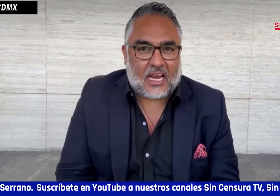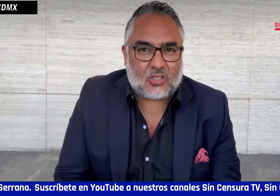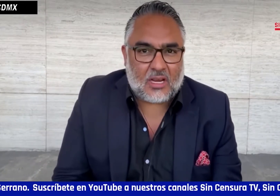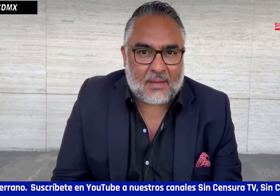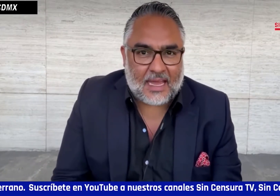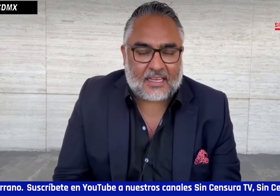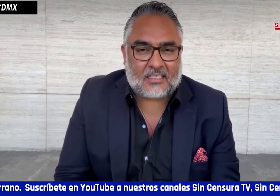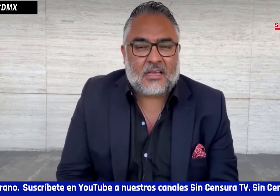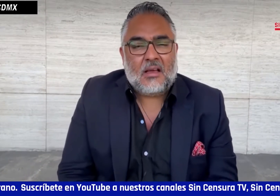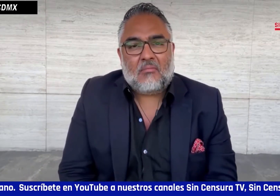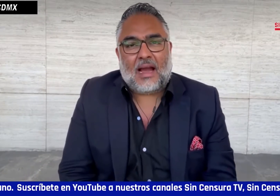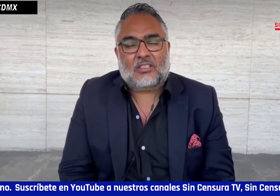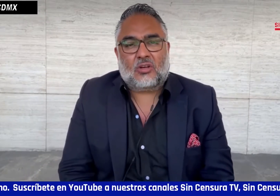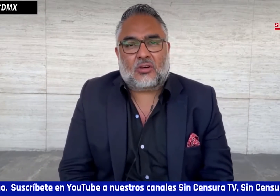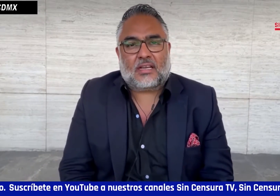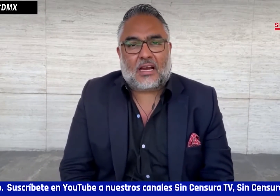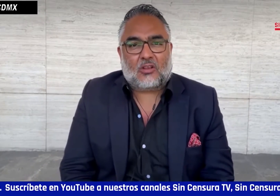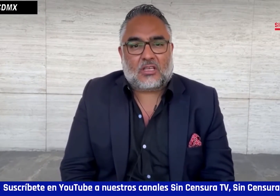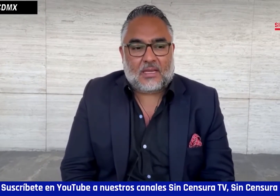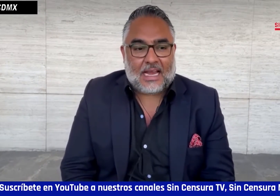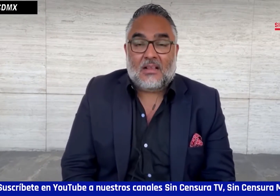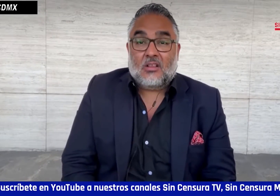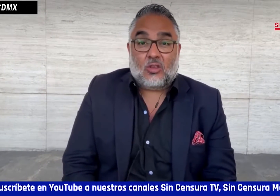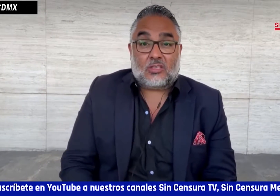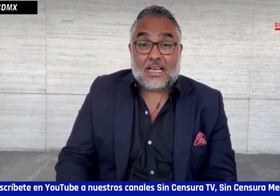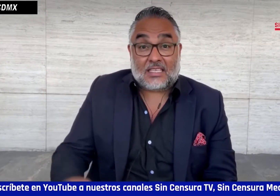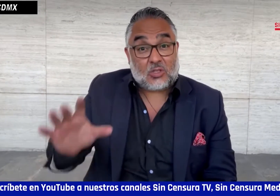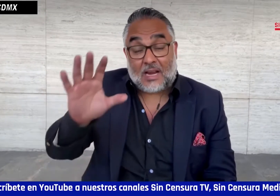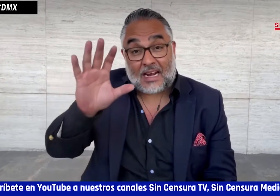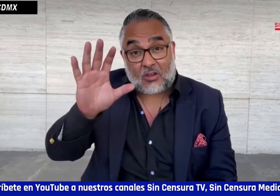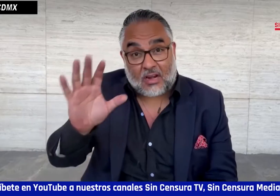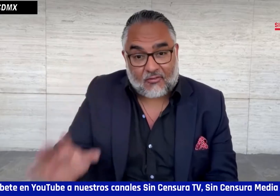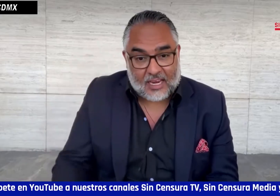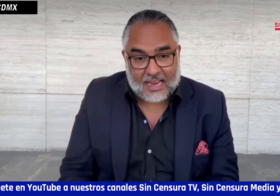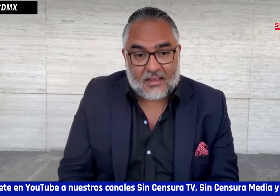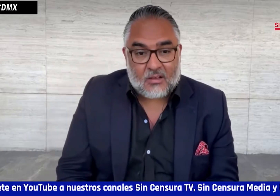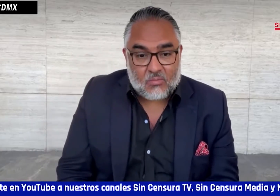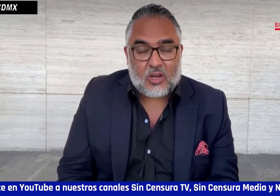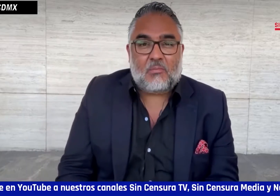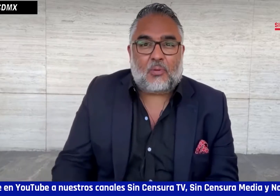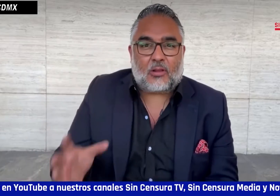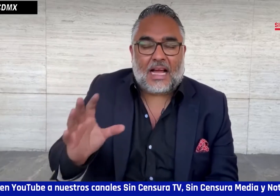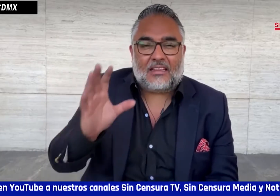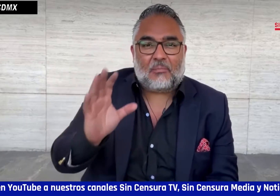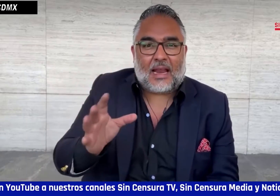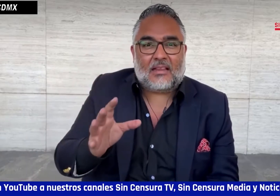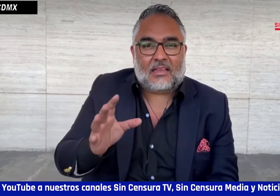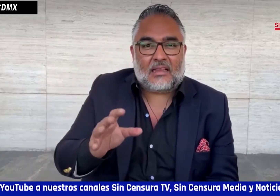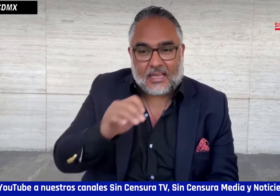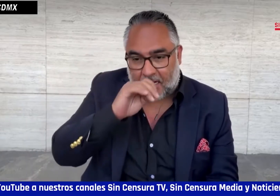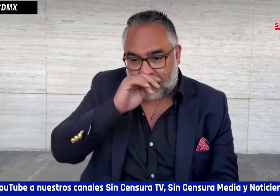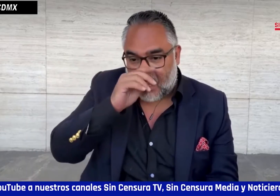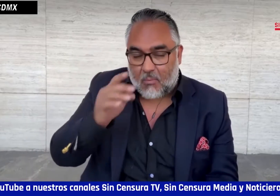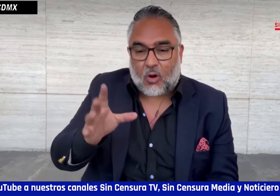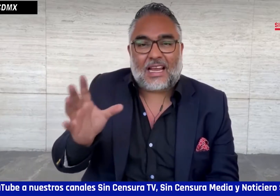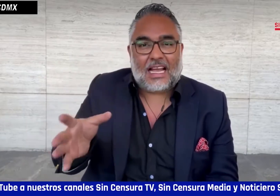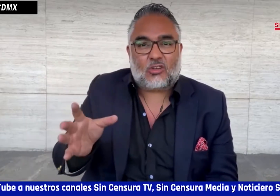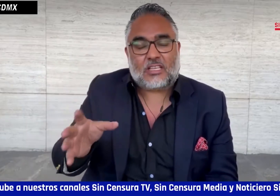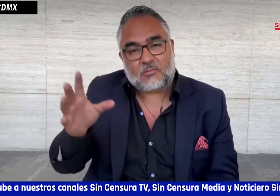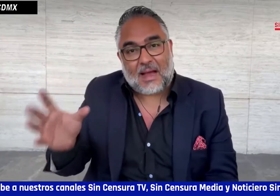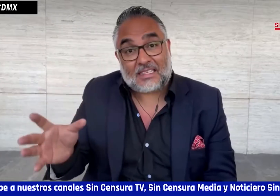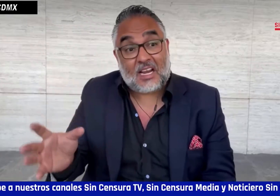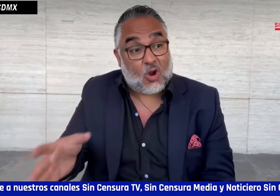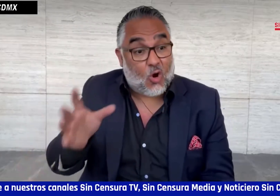de Regeneración MX. Maestro Ricardo Sevilla, nos has hecho una radiografía muy importante para entender por